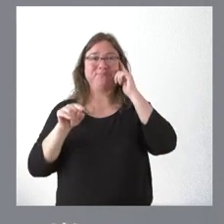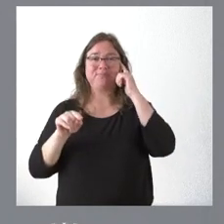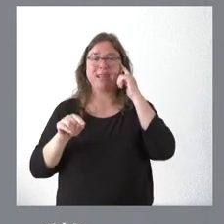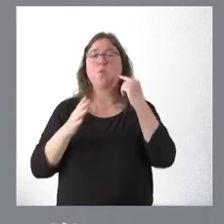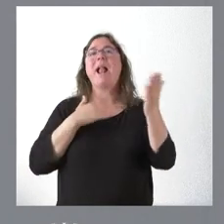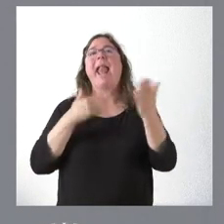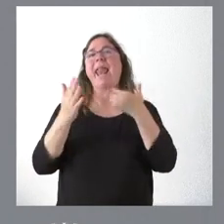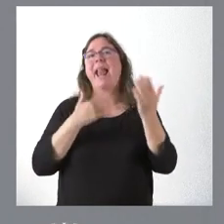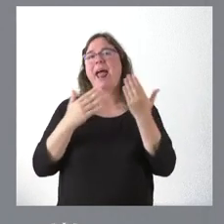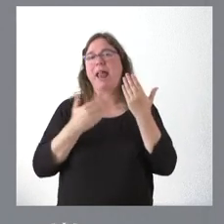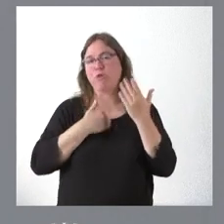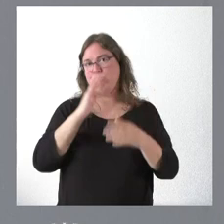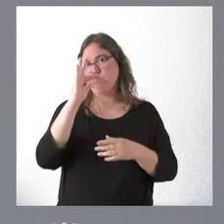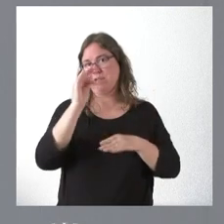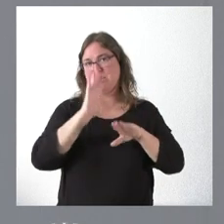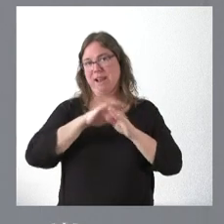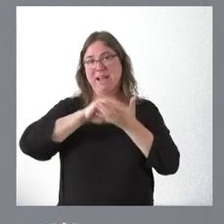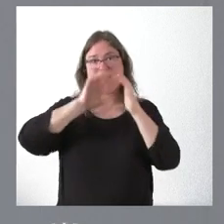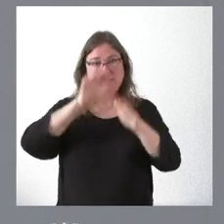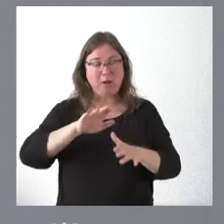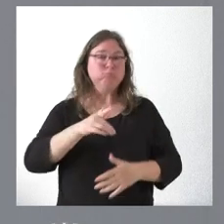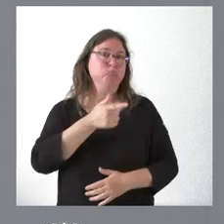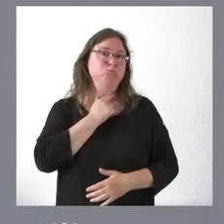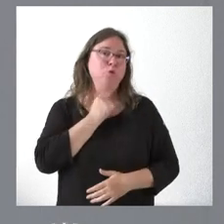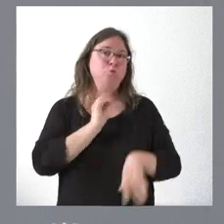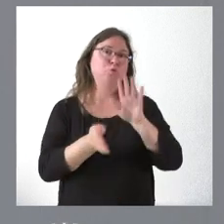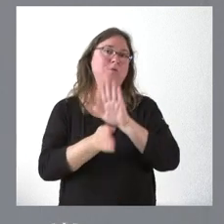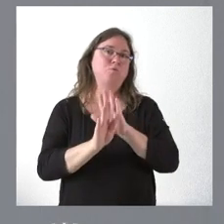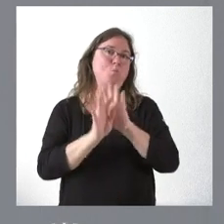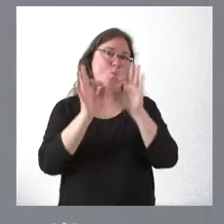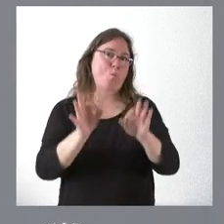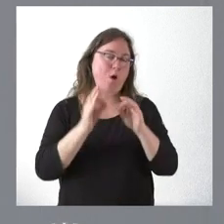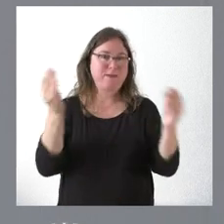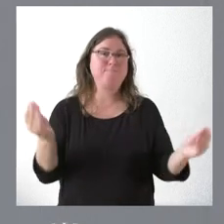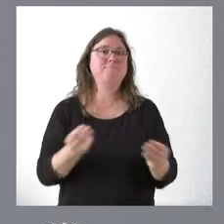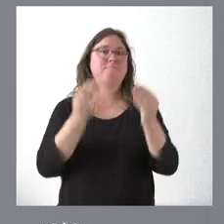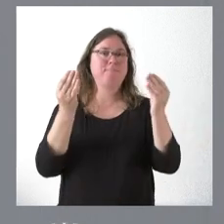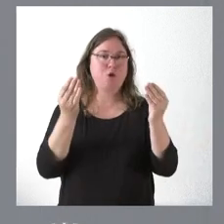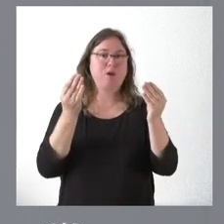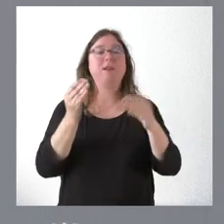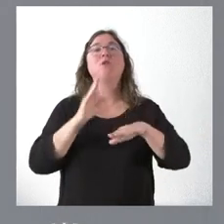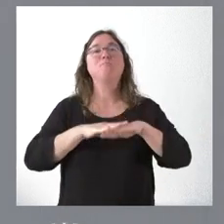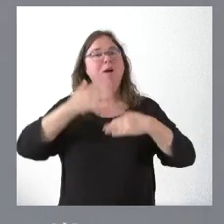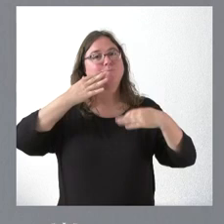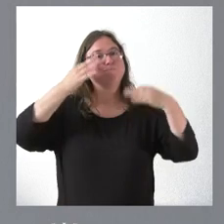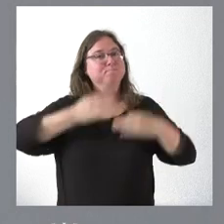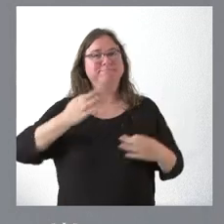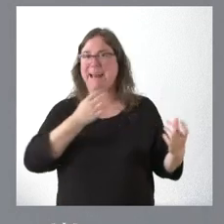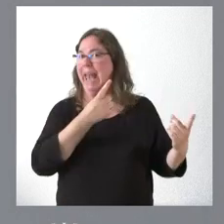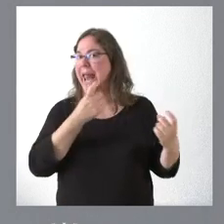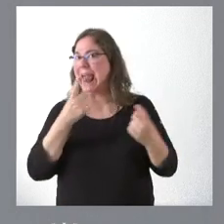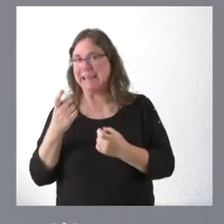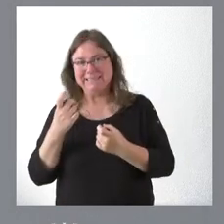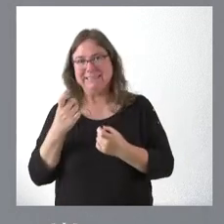relaciones comerciales que son favorables hacia Castilla y León y nos gustaría seguir manteniendo, mejorando y avanzando en el futuro porque de verdad que lo necesitamos y es un ámbito en el que